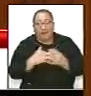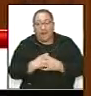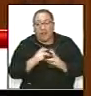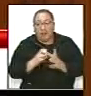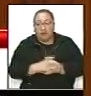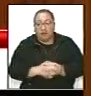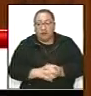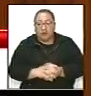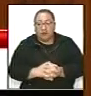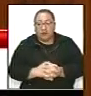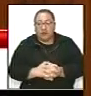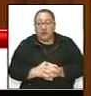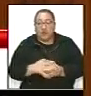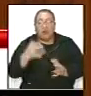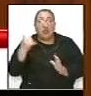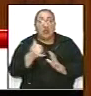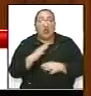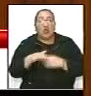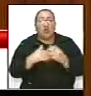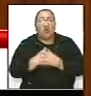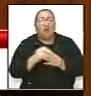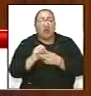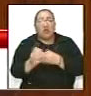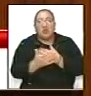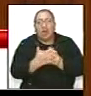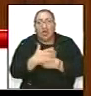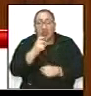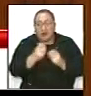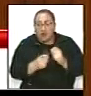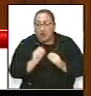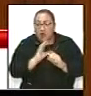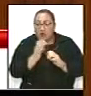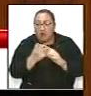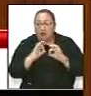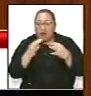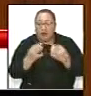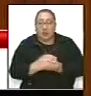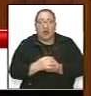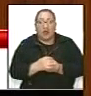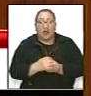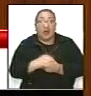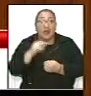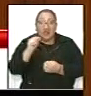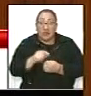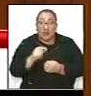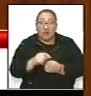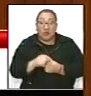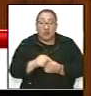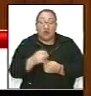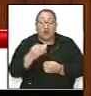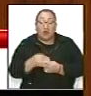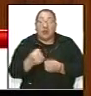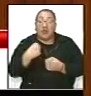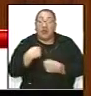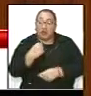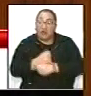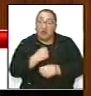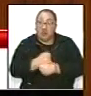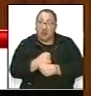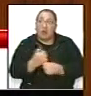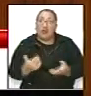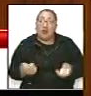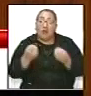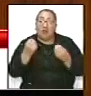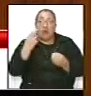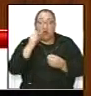casos, violaciones del segmento más cercano al entorno familiar. Y en eso tenemos que trabajar.